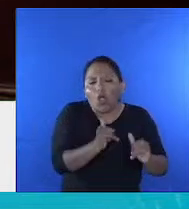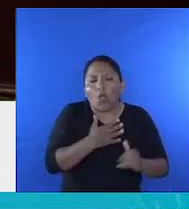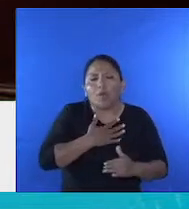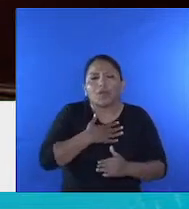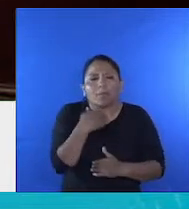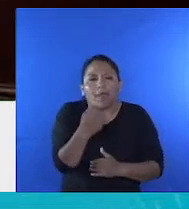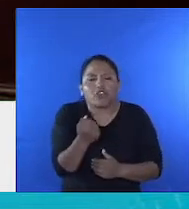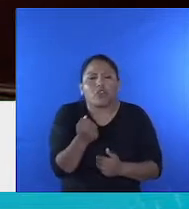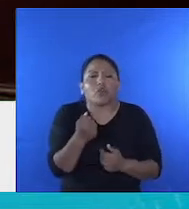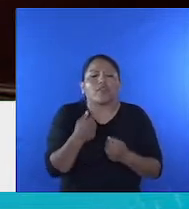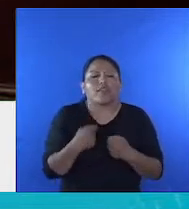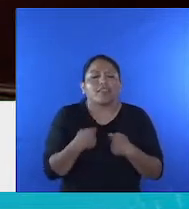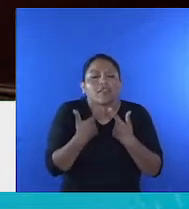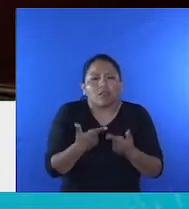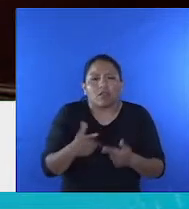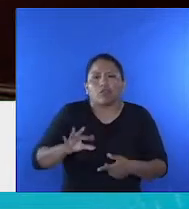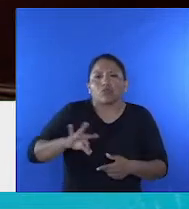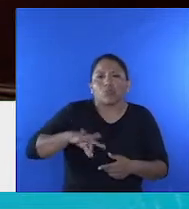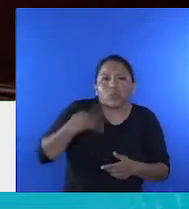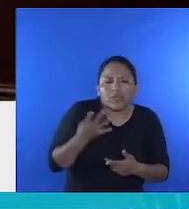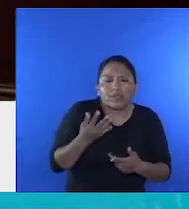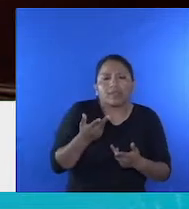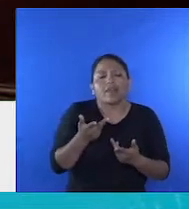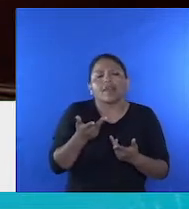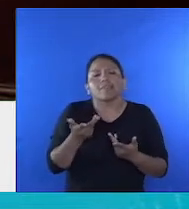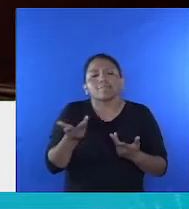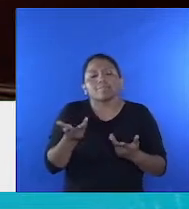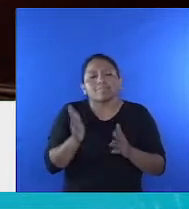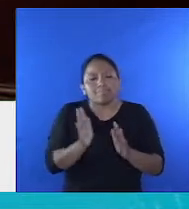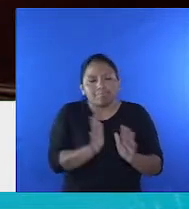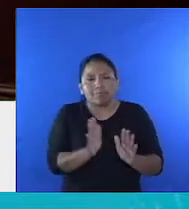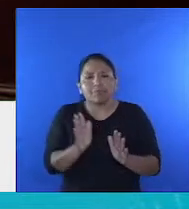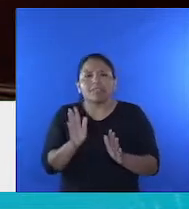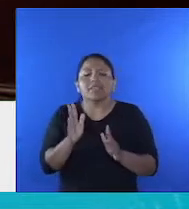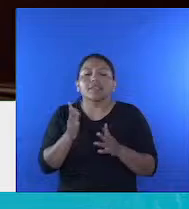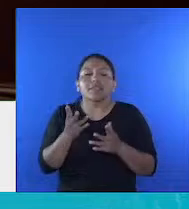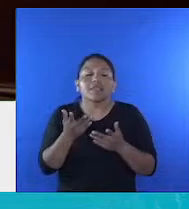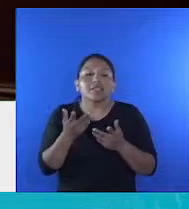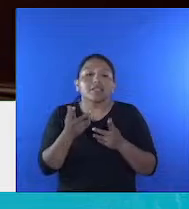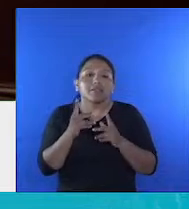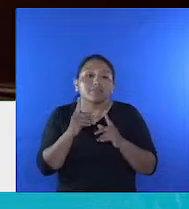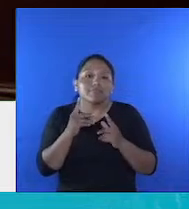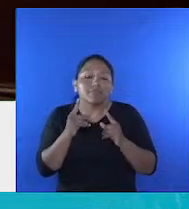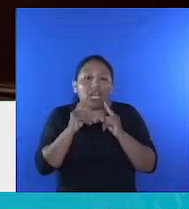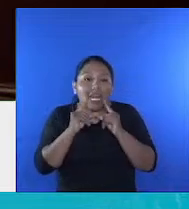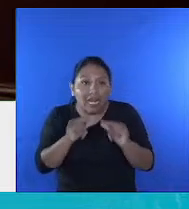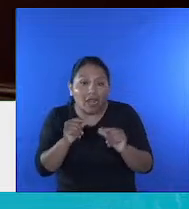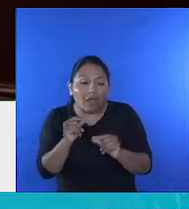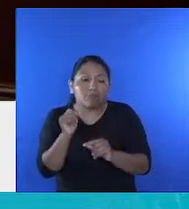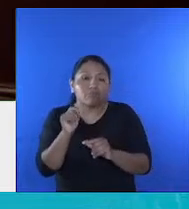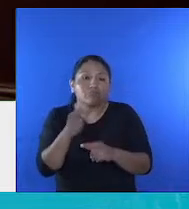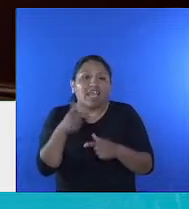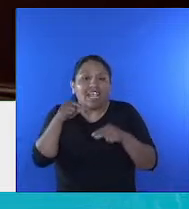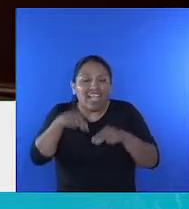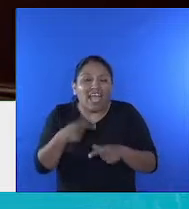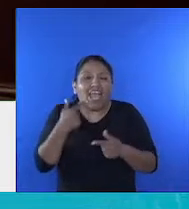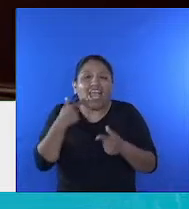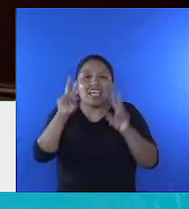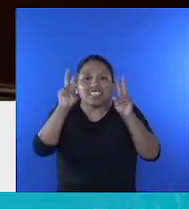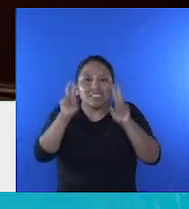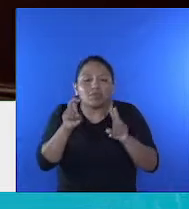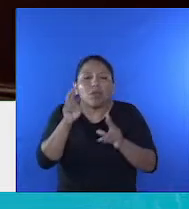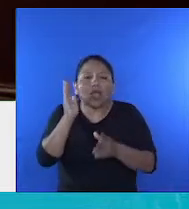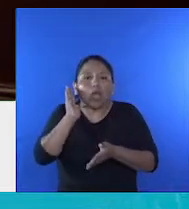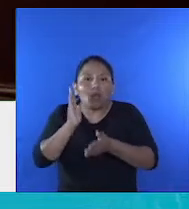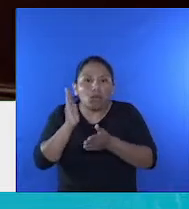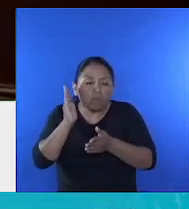dieron su vida en la guerra de Malvinas y desoír sus reclamos cuando hay causas por tortura que esperan